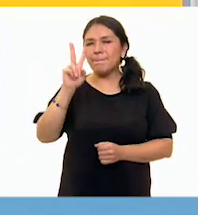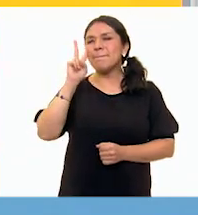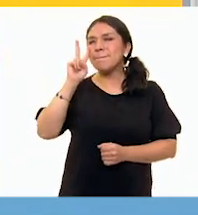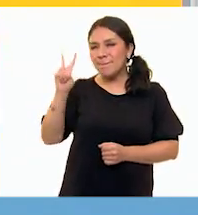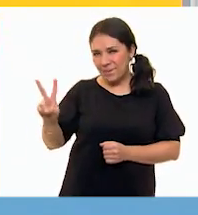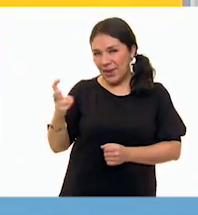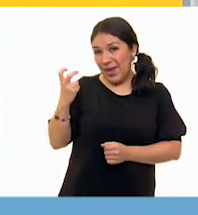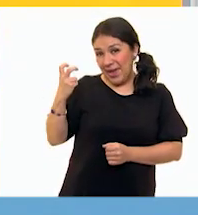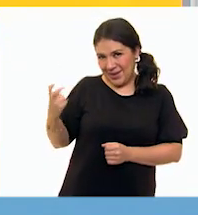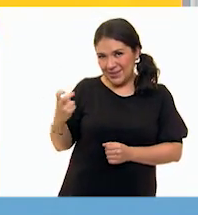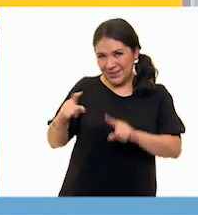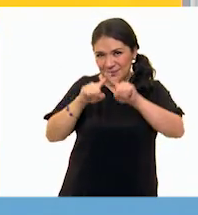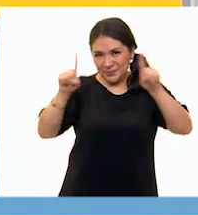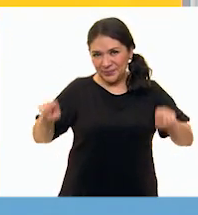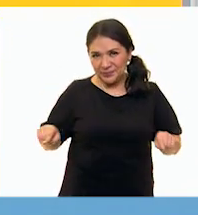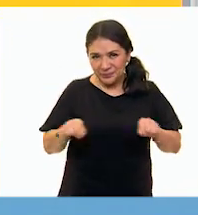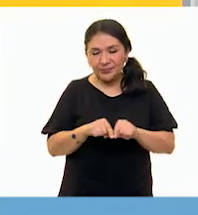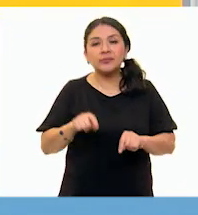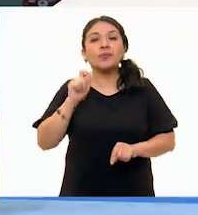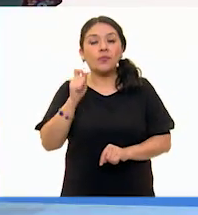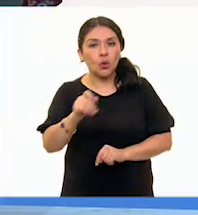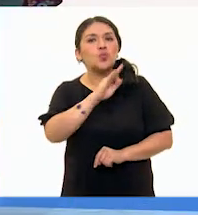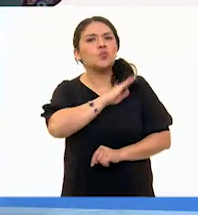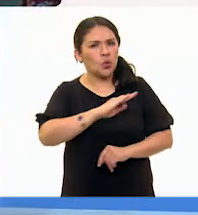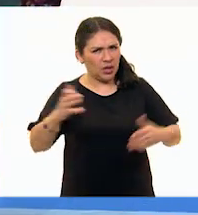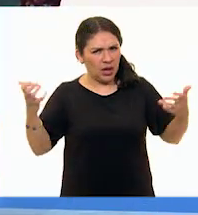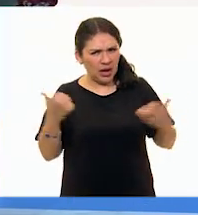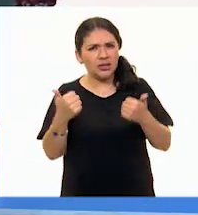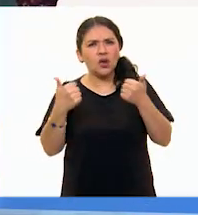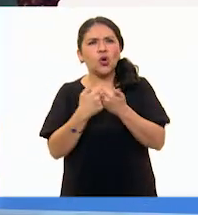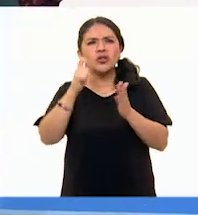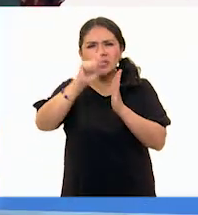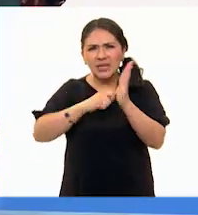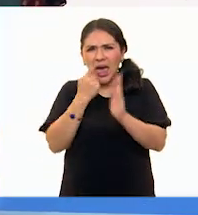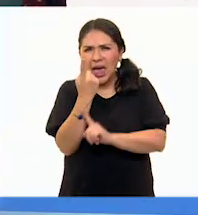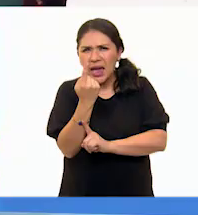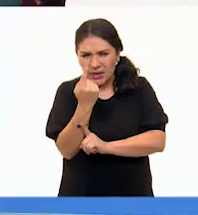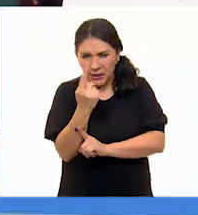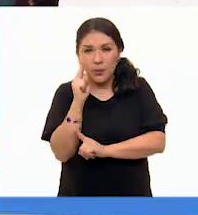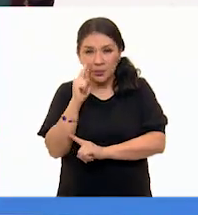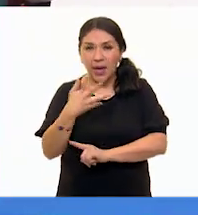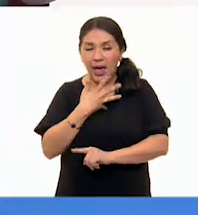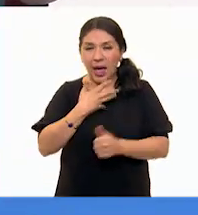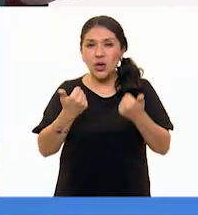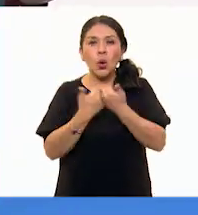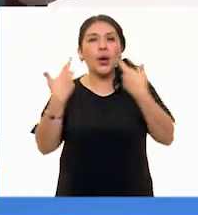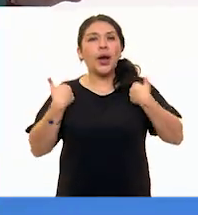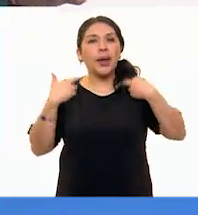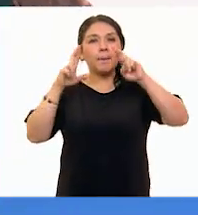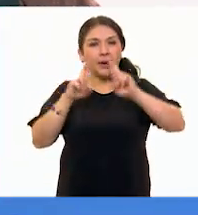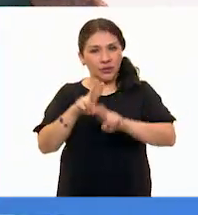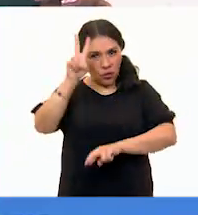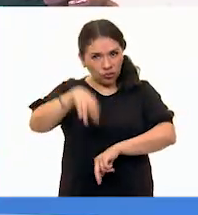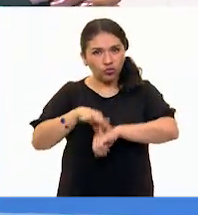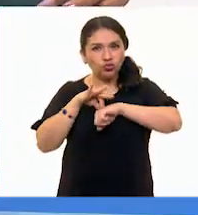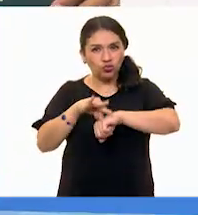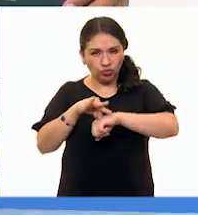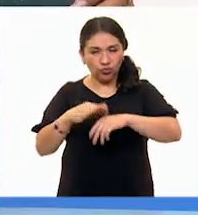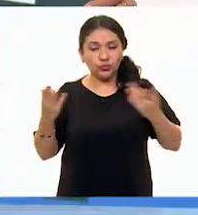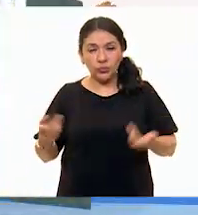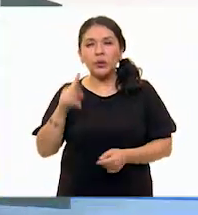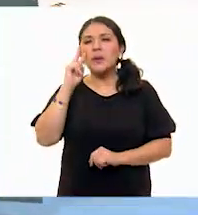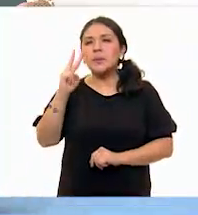observar aquí que sí se puede hacer con los cerillos. Ya lo tenemos aquí en una representación real.